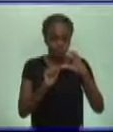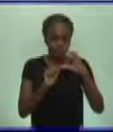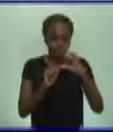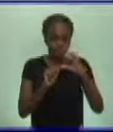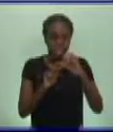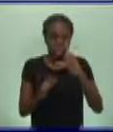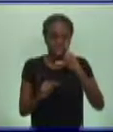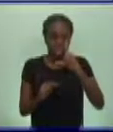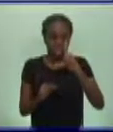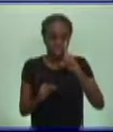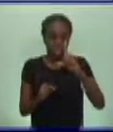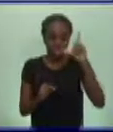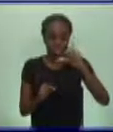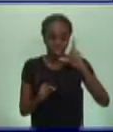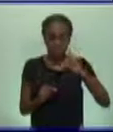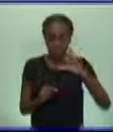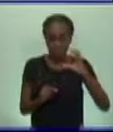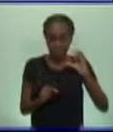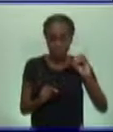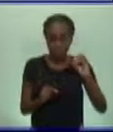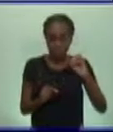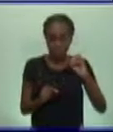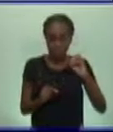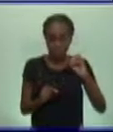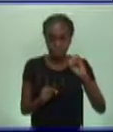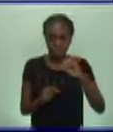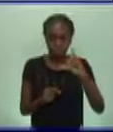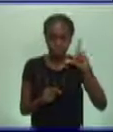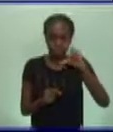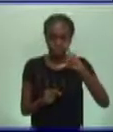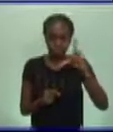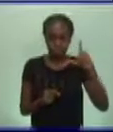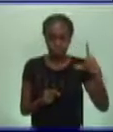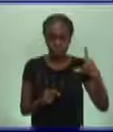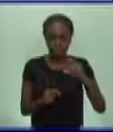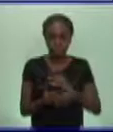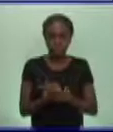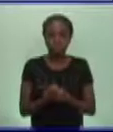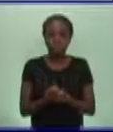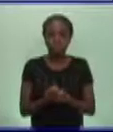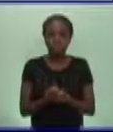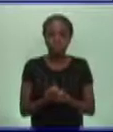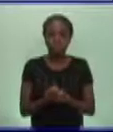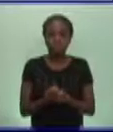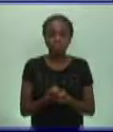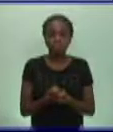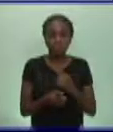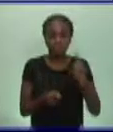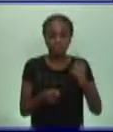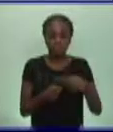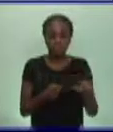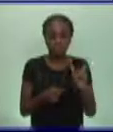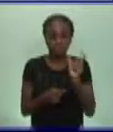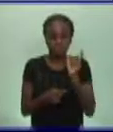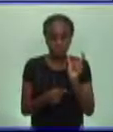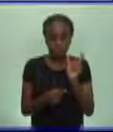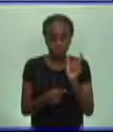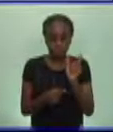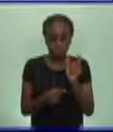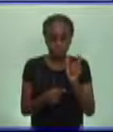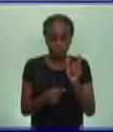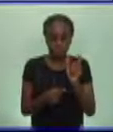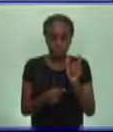terminación illo, pues se utiliza la doble L. La palabra calabaza se escribe con